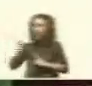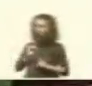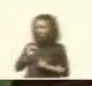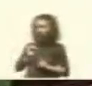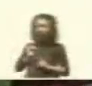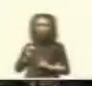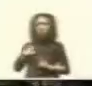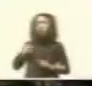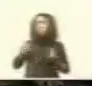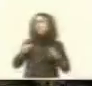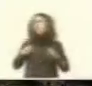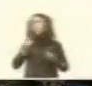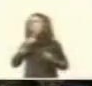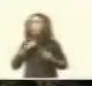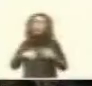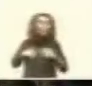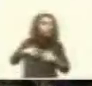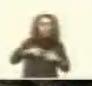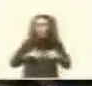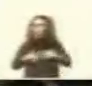vivo desesperado.